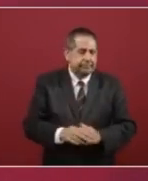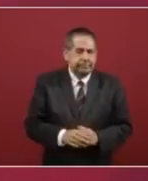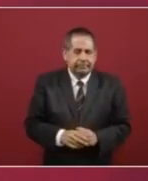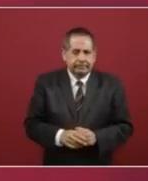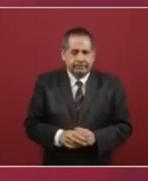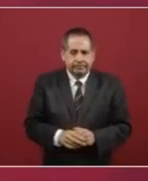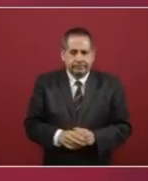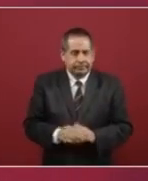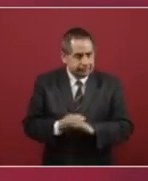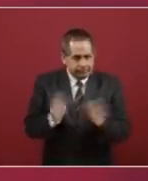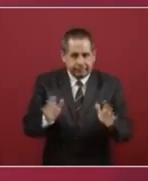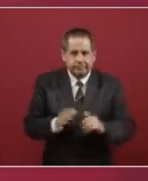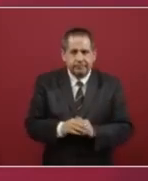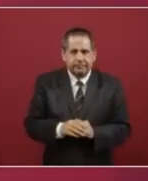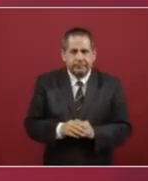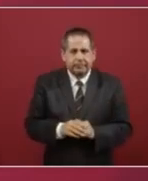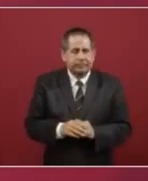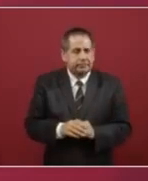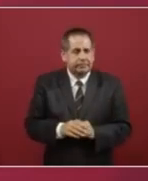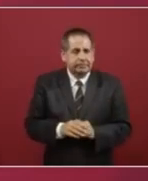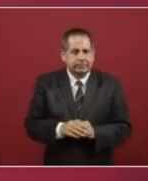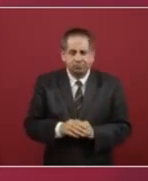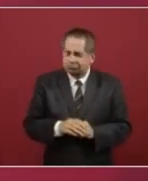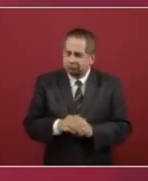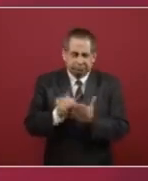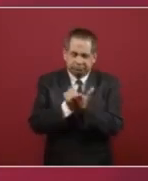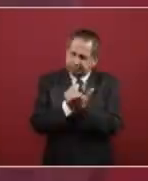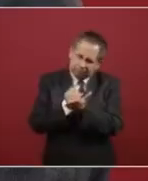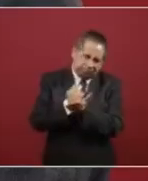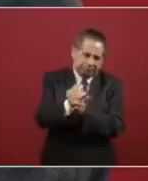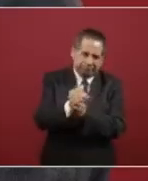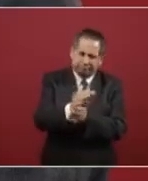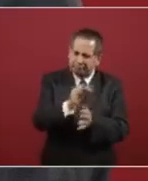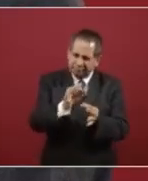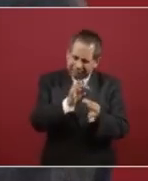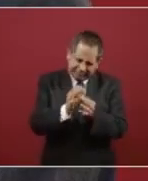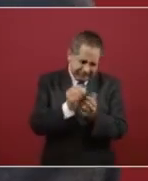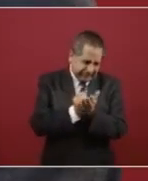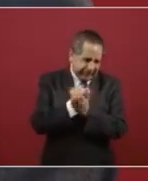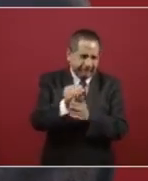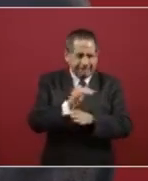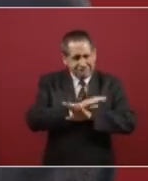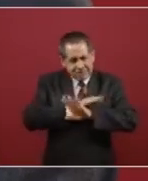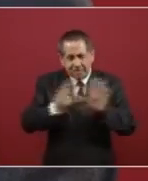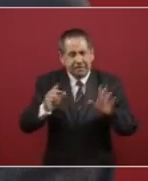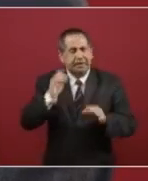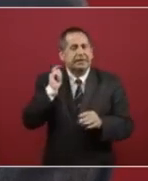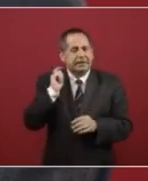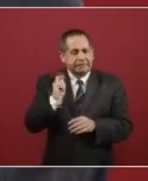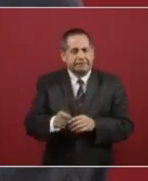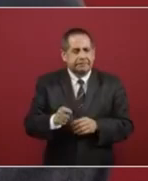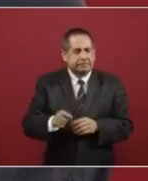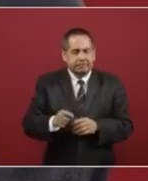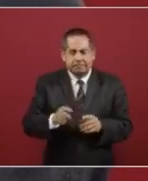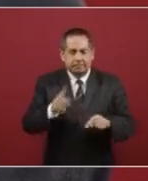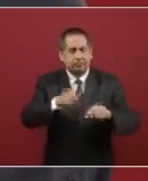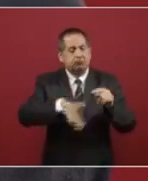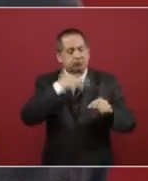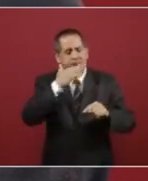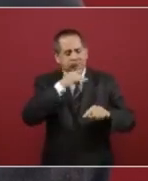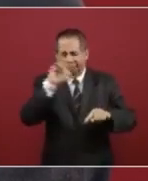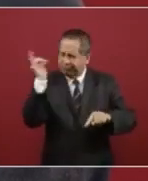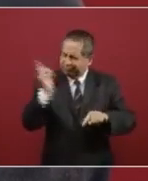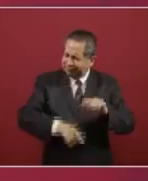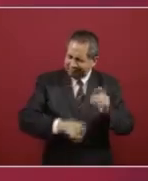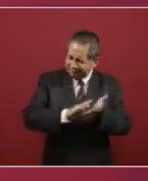O sea, es categórico. Vamos a erradicar la corrupción.